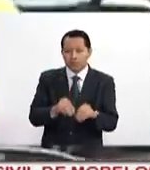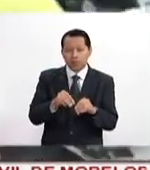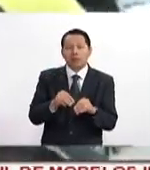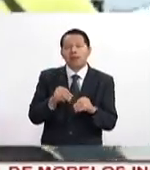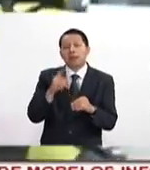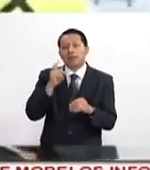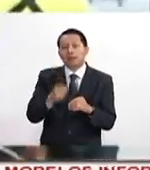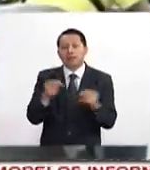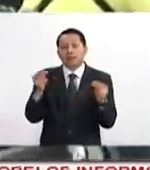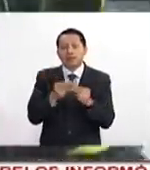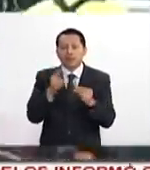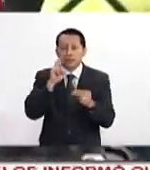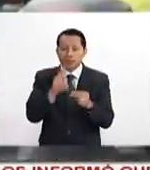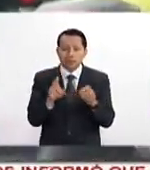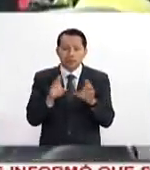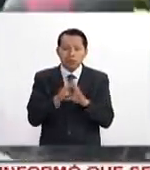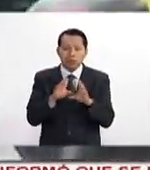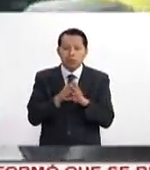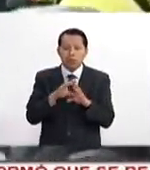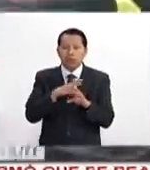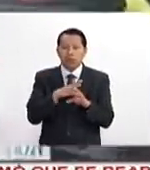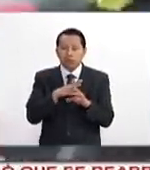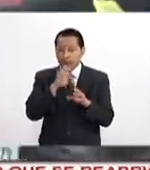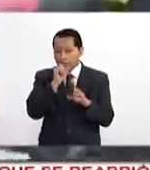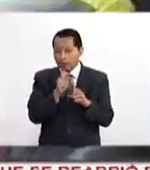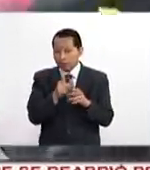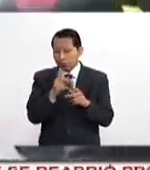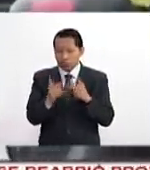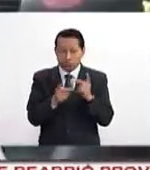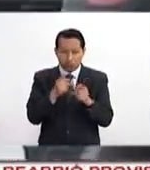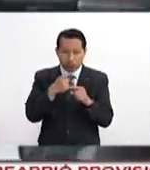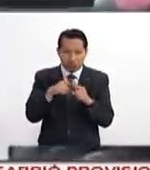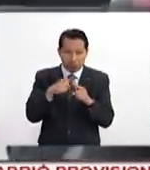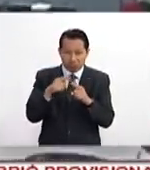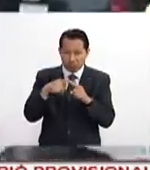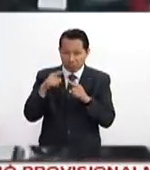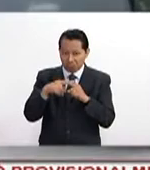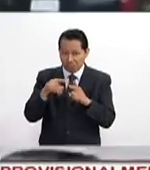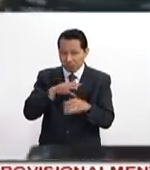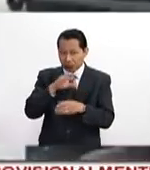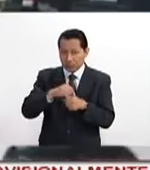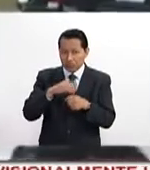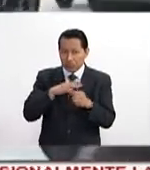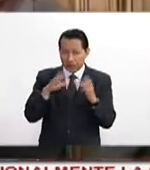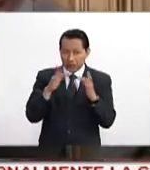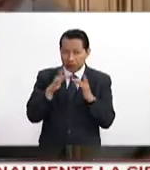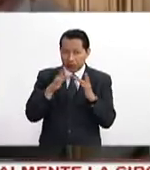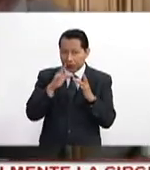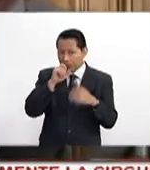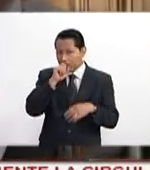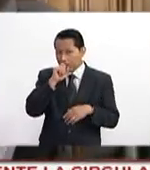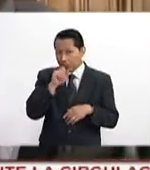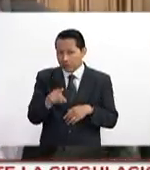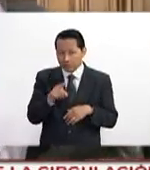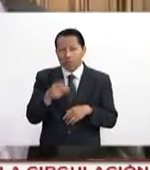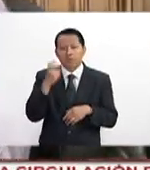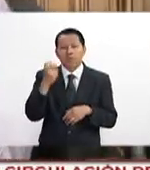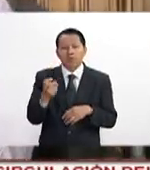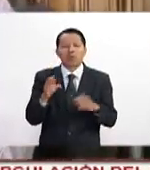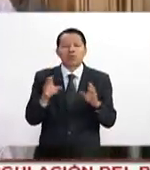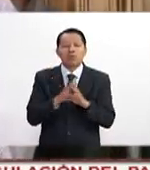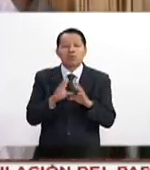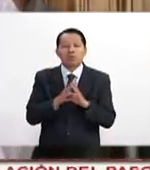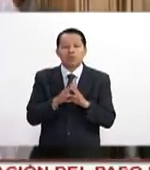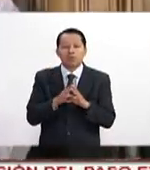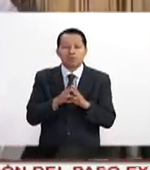ver cómo se desenvuelve esta audiencia donde se va a desarrollar la vinculación a proceso. Para eso se